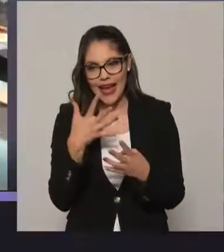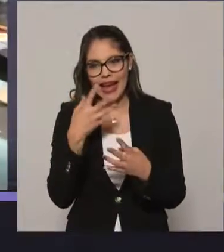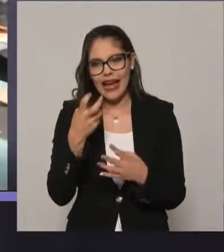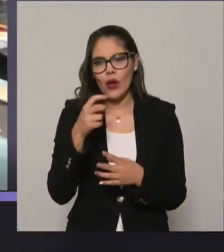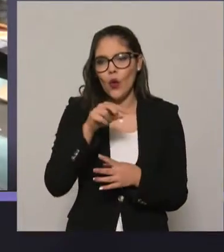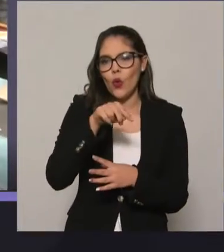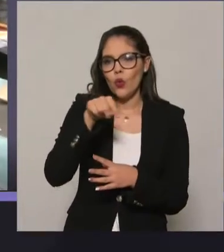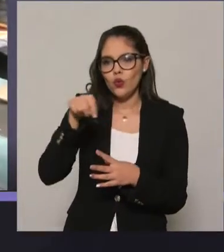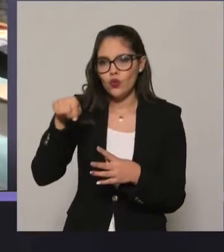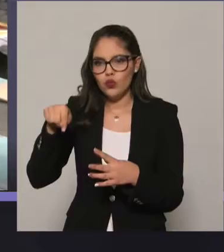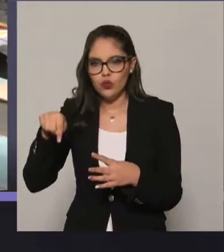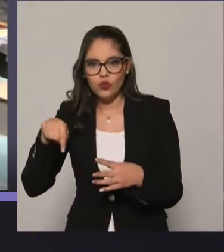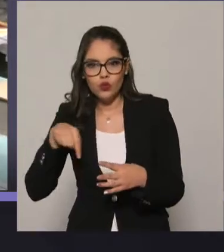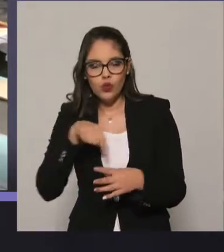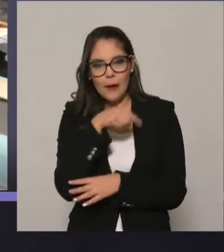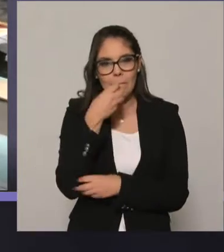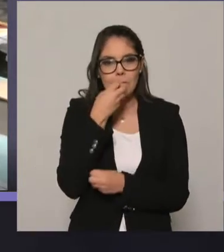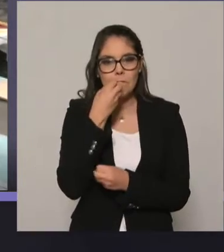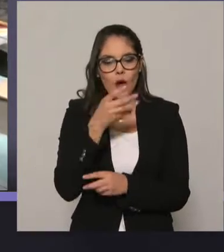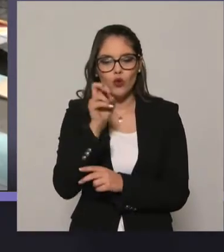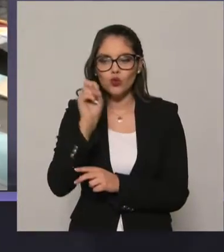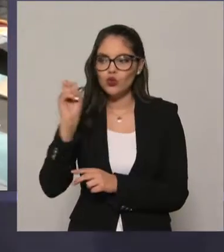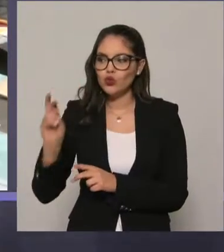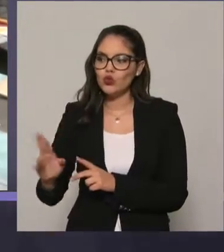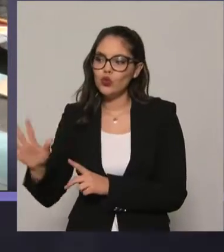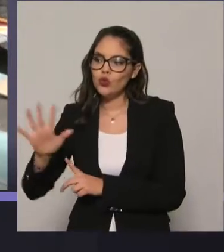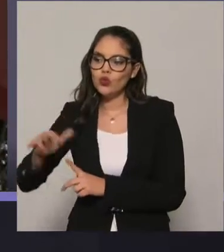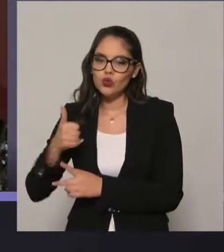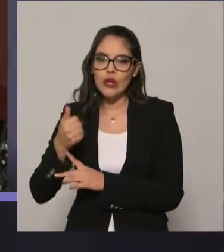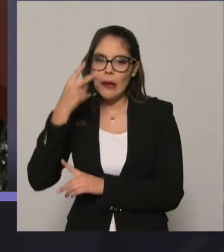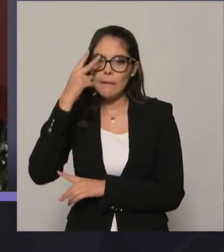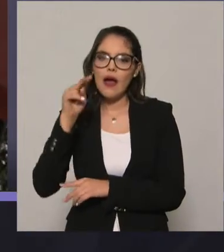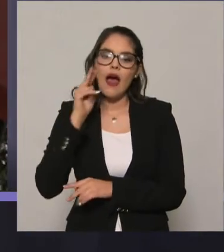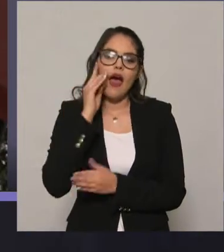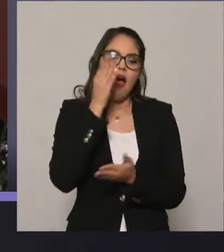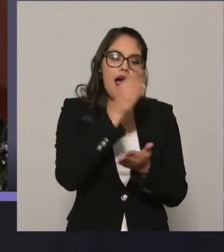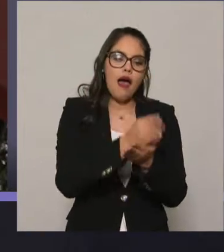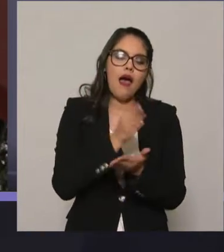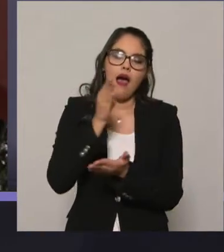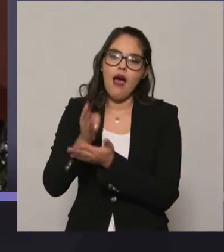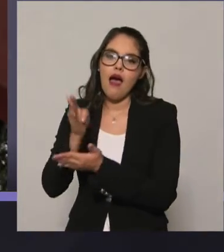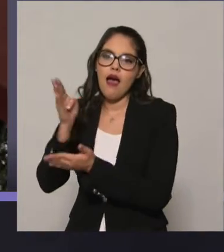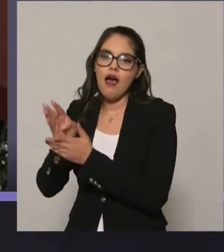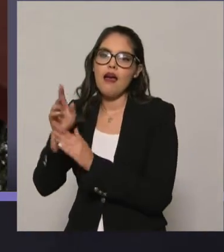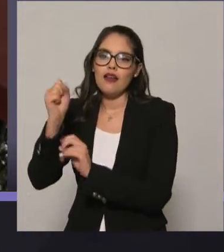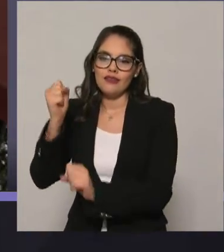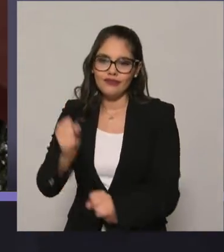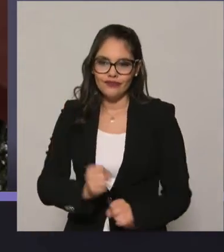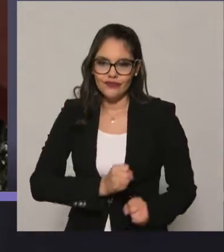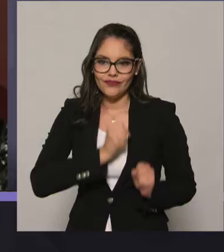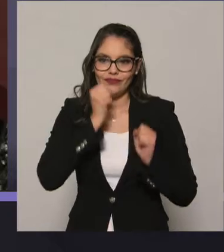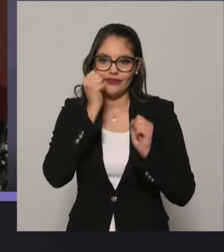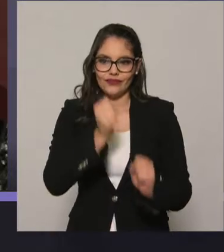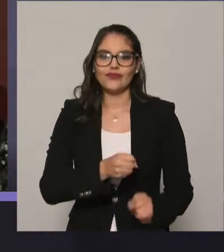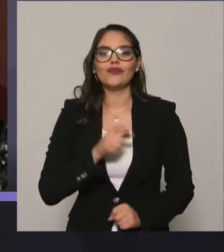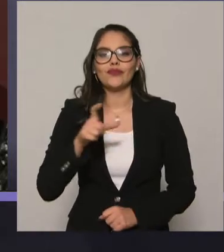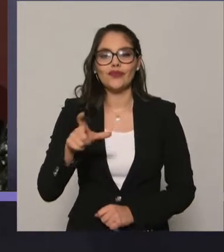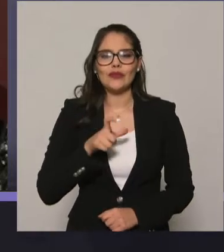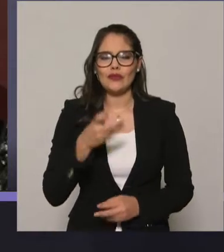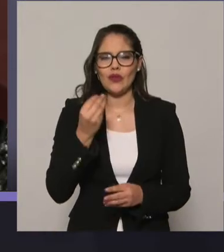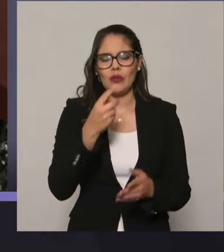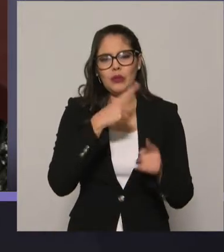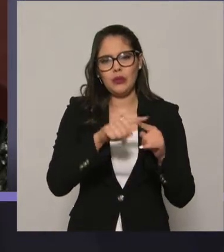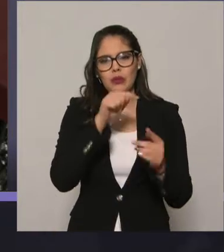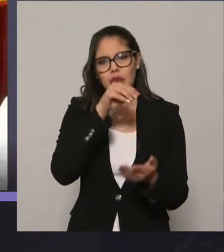haces un recorrido por el sur de la ciudad y recorres en trajinera lo que es en Xochimilco tienes muchos